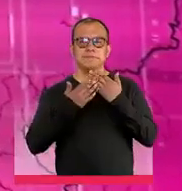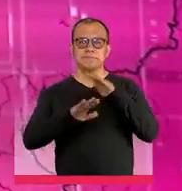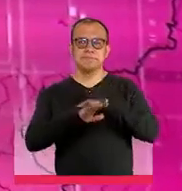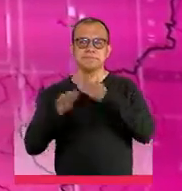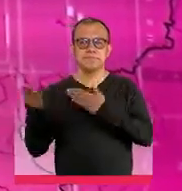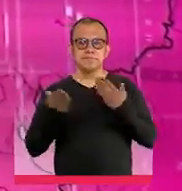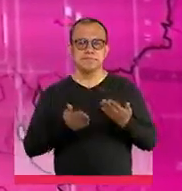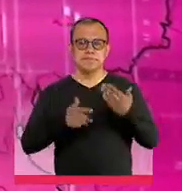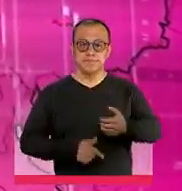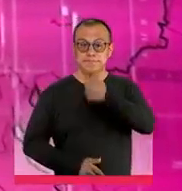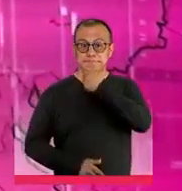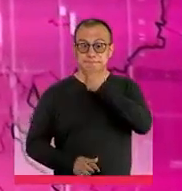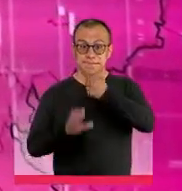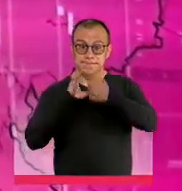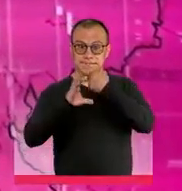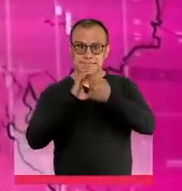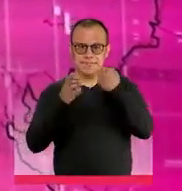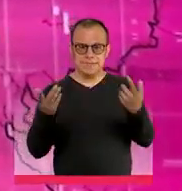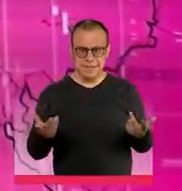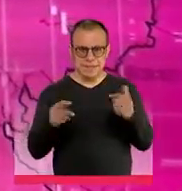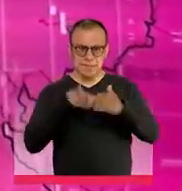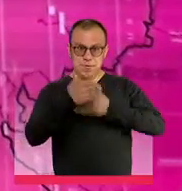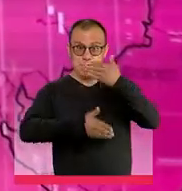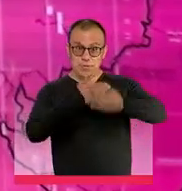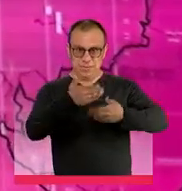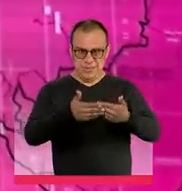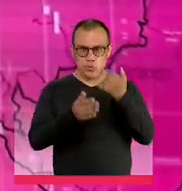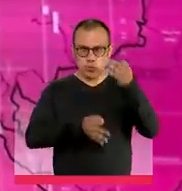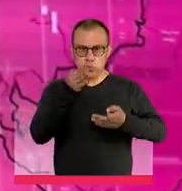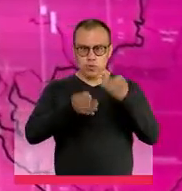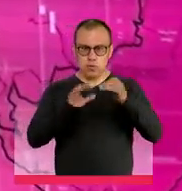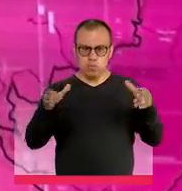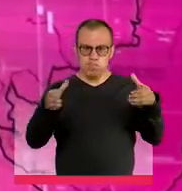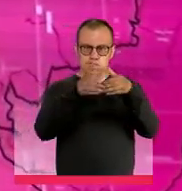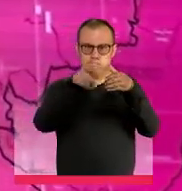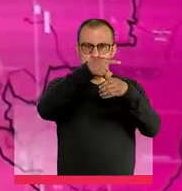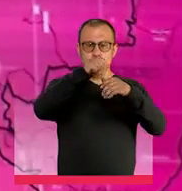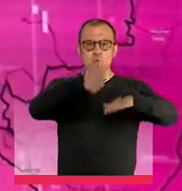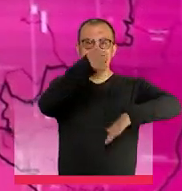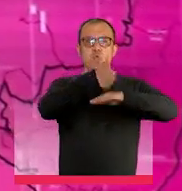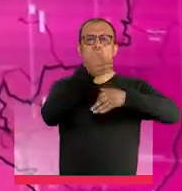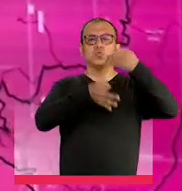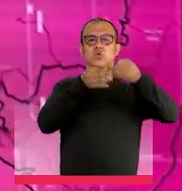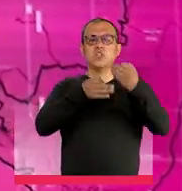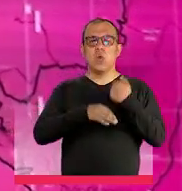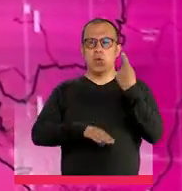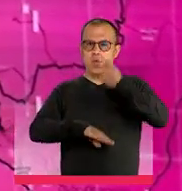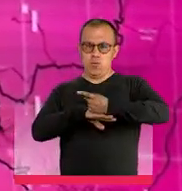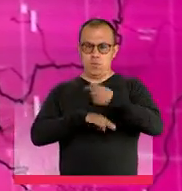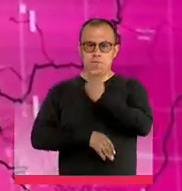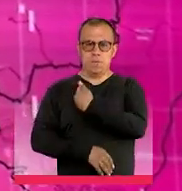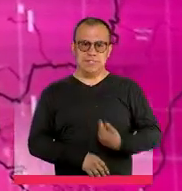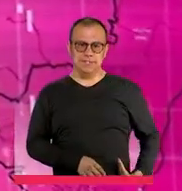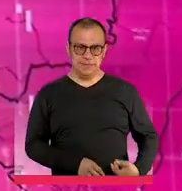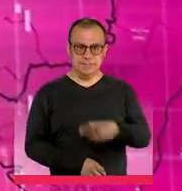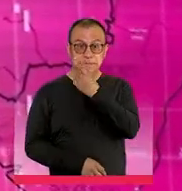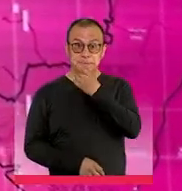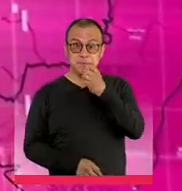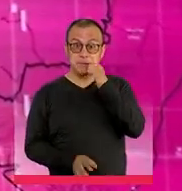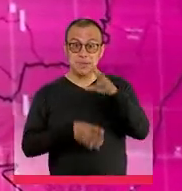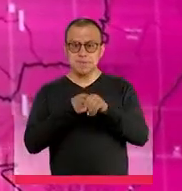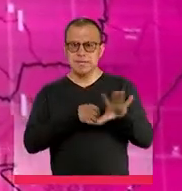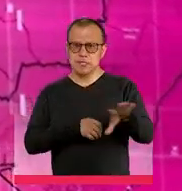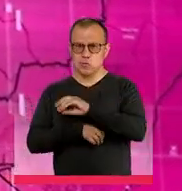Buenas tardes y bienvenidos a Noticias Capital. Tras un fallo trascendental, la Corte Suprema de Justicia ordenó al presidente de la República y a todas